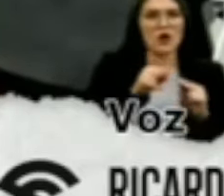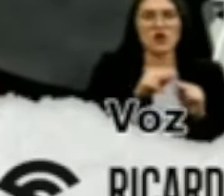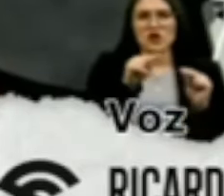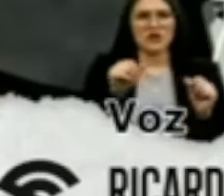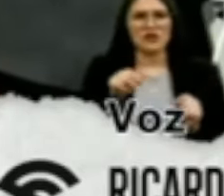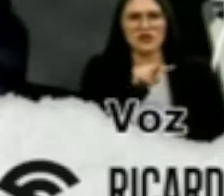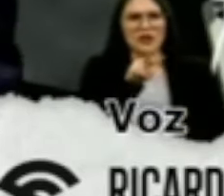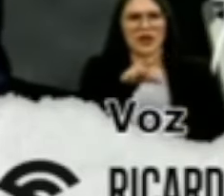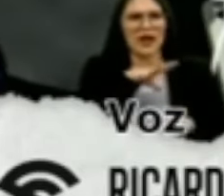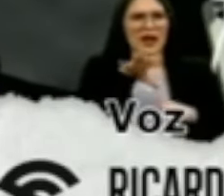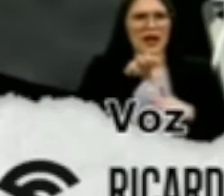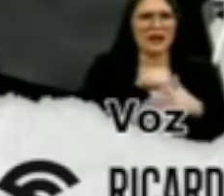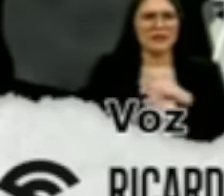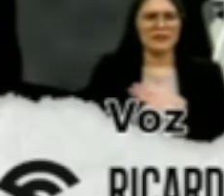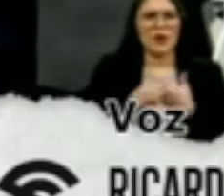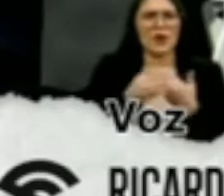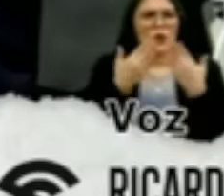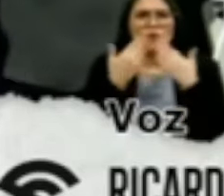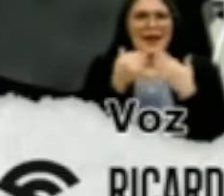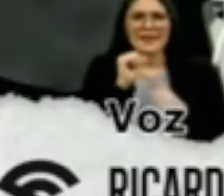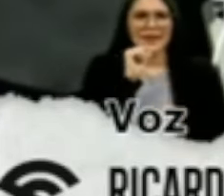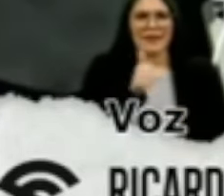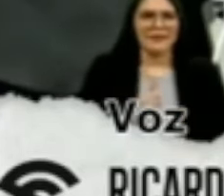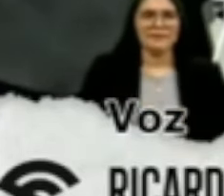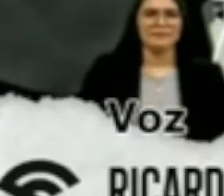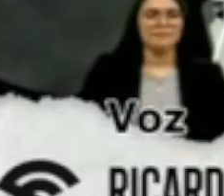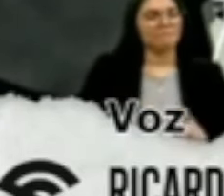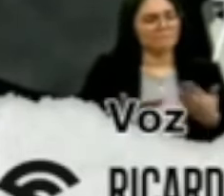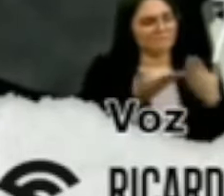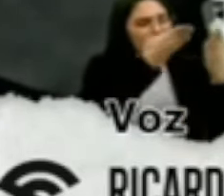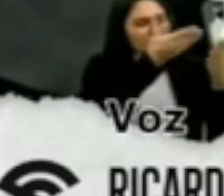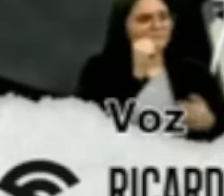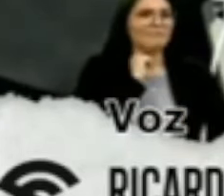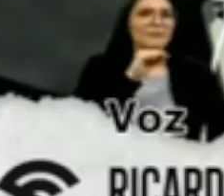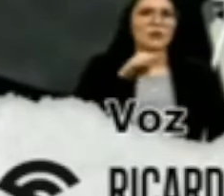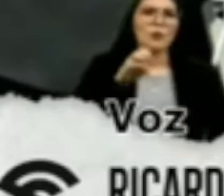también el poder judicial. Los juzgadores no podrán evadir el voto popular.